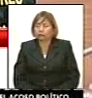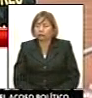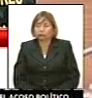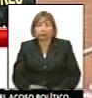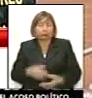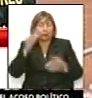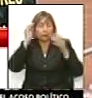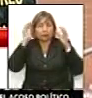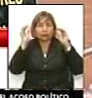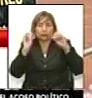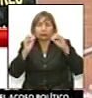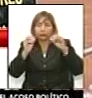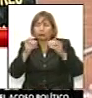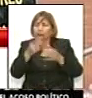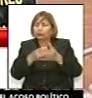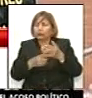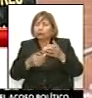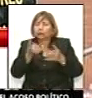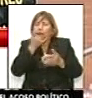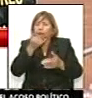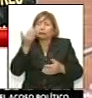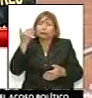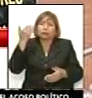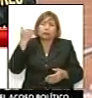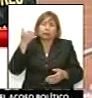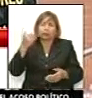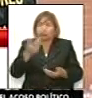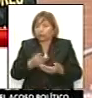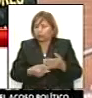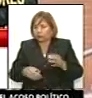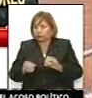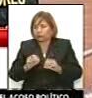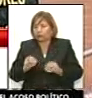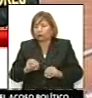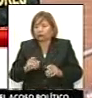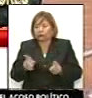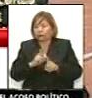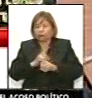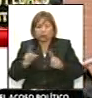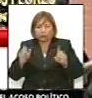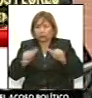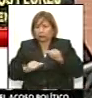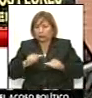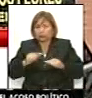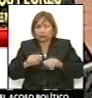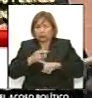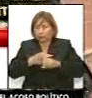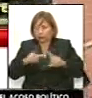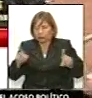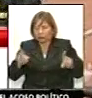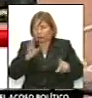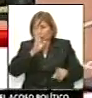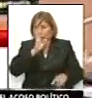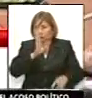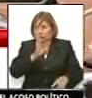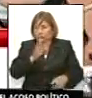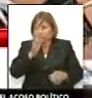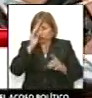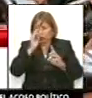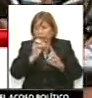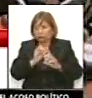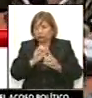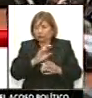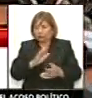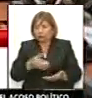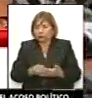opiniones que tengan que ver con lo que ha pasado antes y la relación con el congresista Lezcano. Eso no ayuda a dar una imagen de seriedad y de objetividad a la